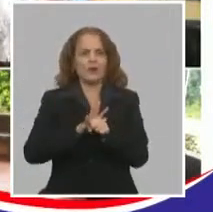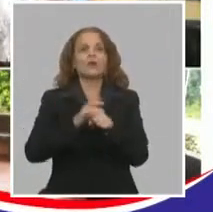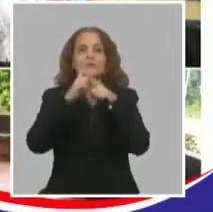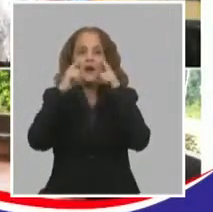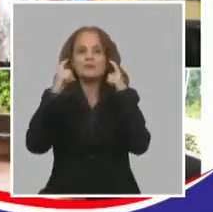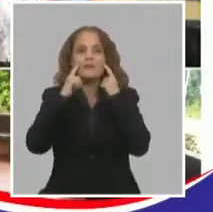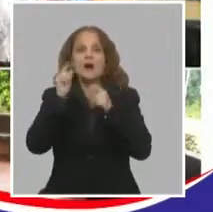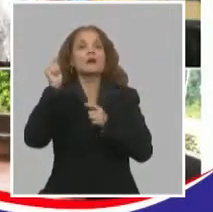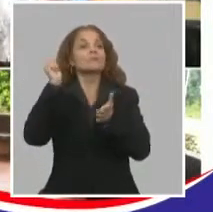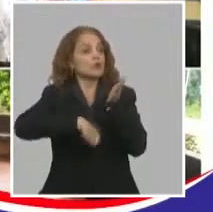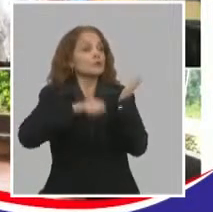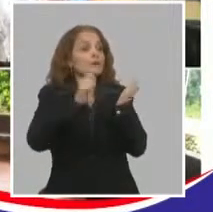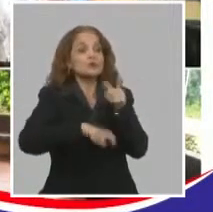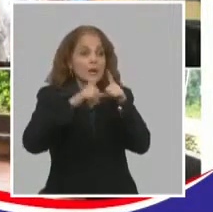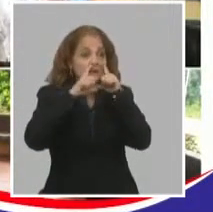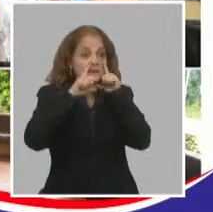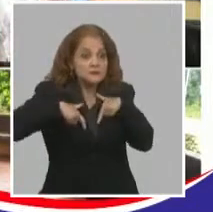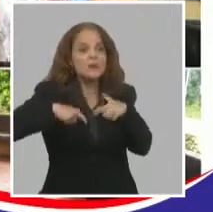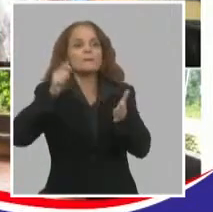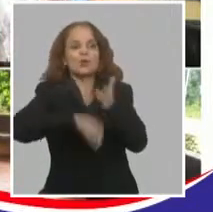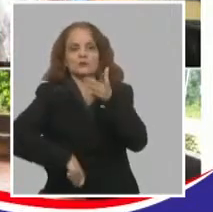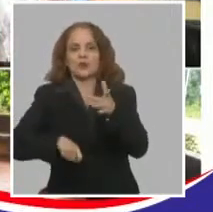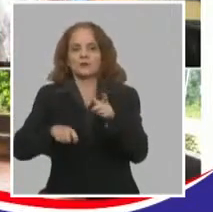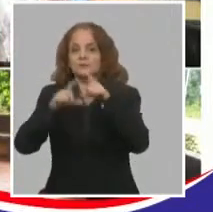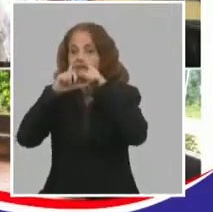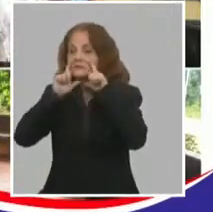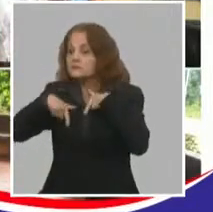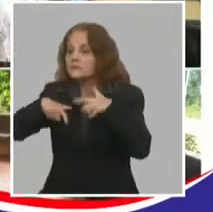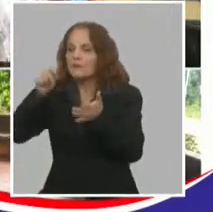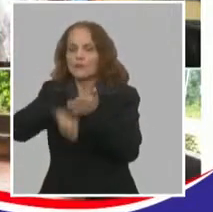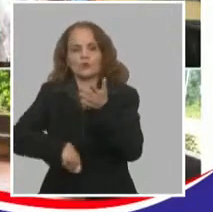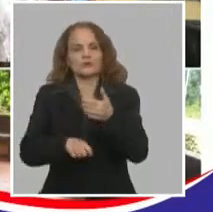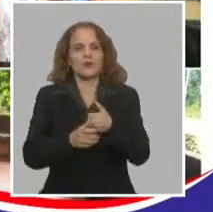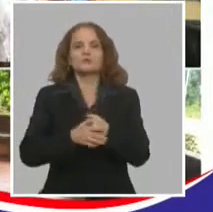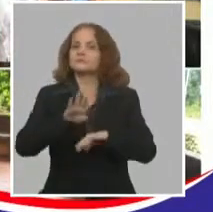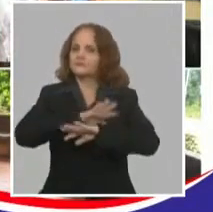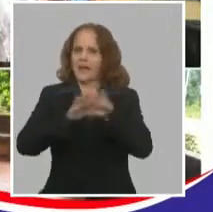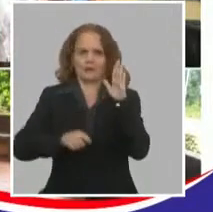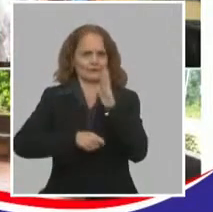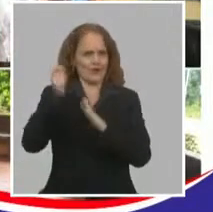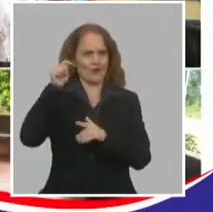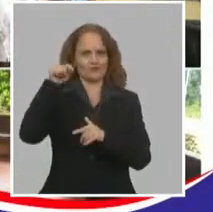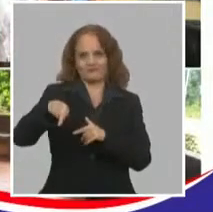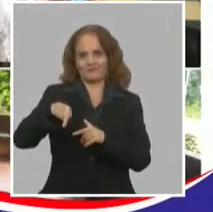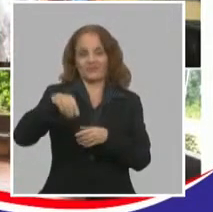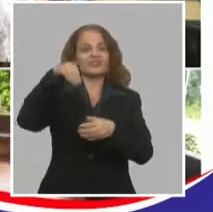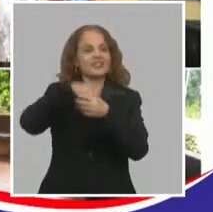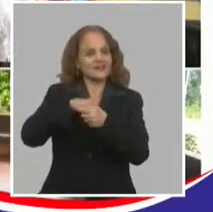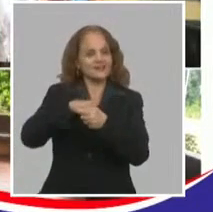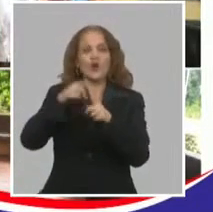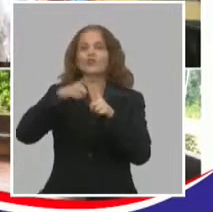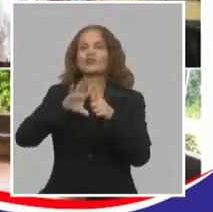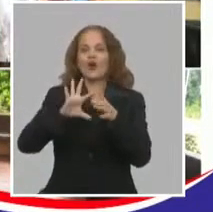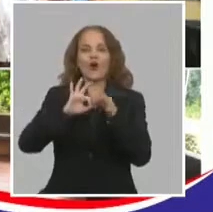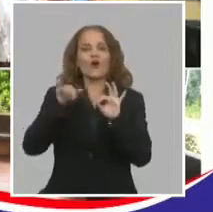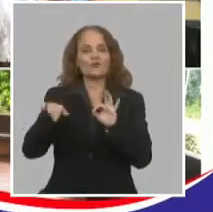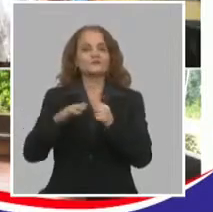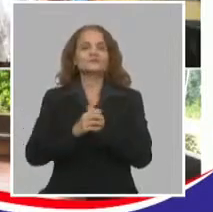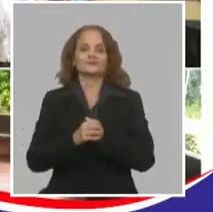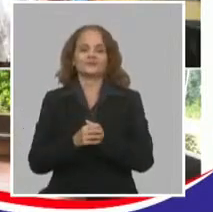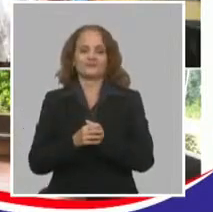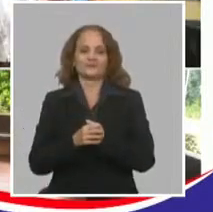sea que fue otra cosa que quedó prevista ahí, impuesta, y yo creo que eso ayudó. Pasaron alrededor